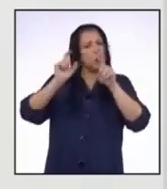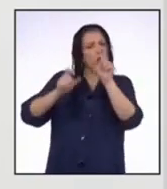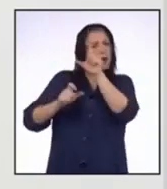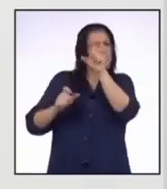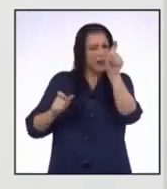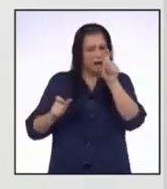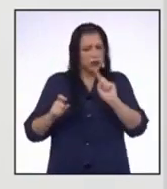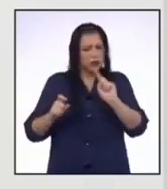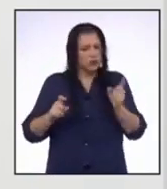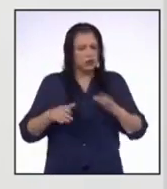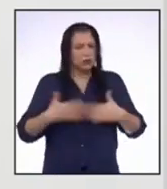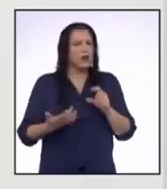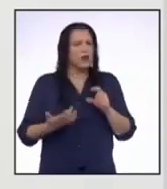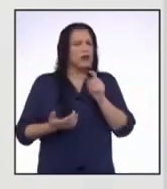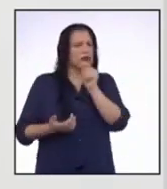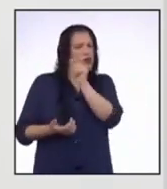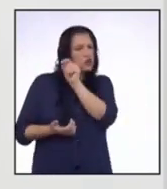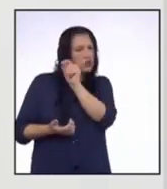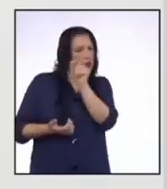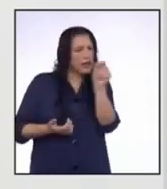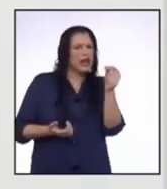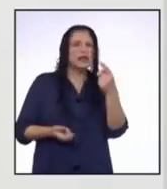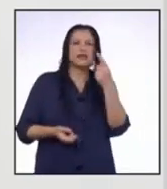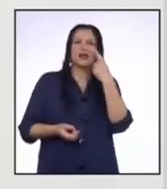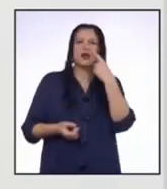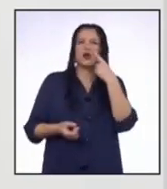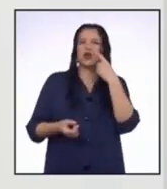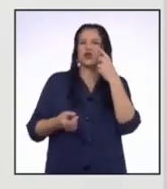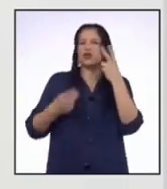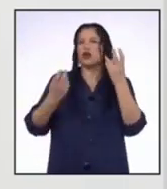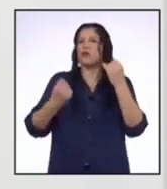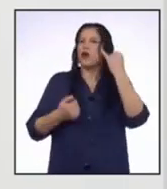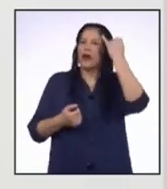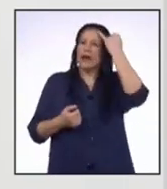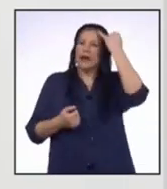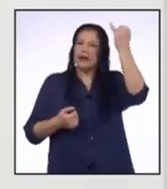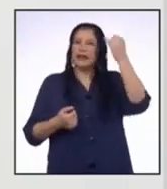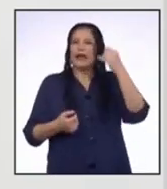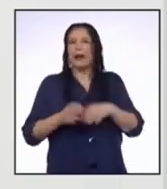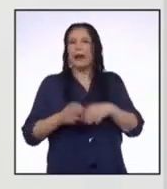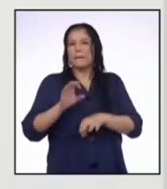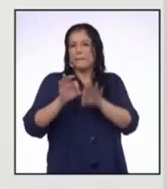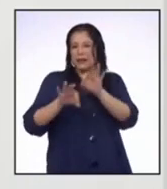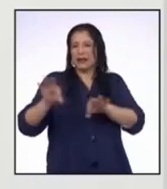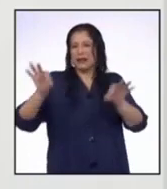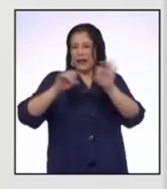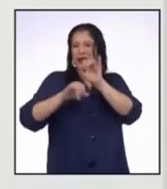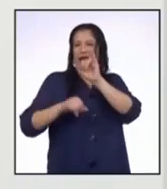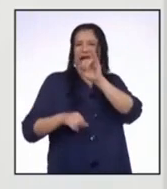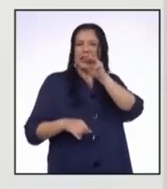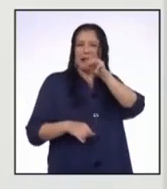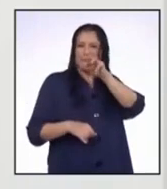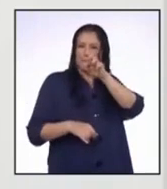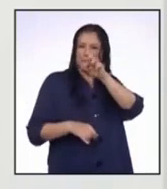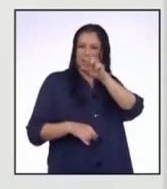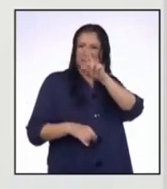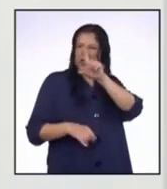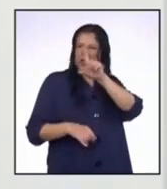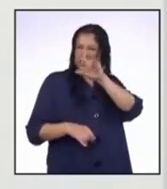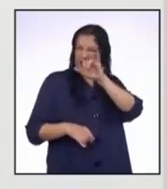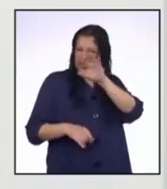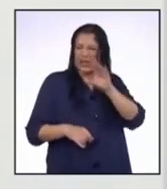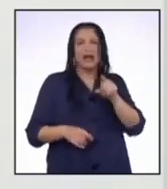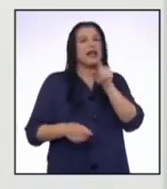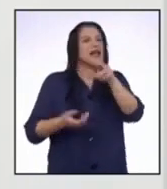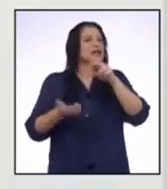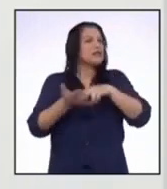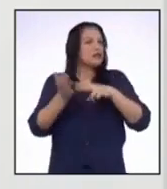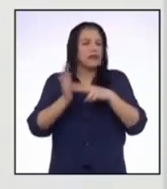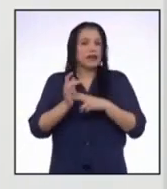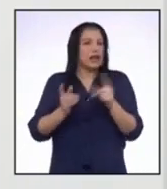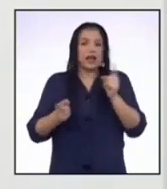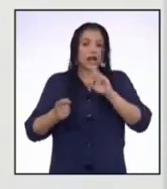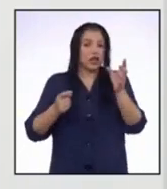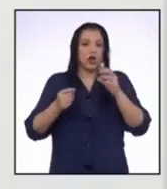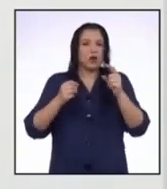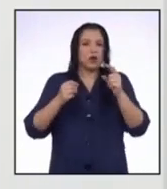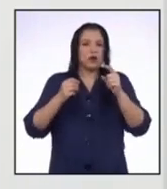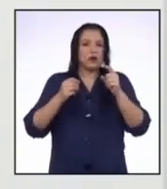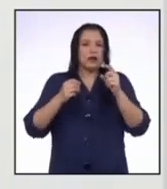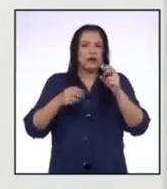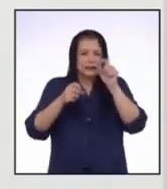puedes subrayar y se le conoce como idea principal implícita. Es decir, que no